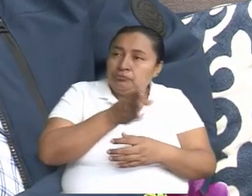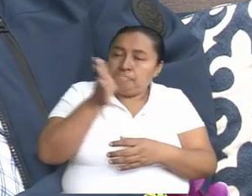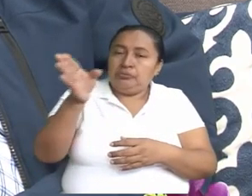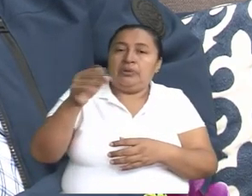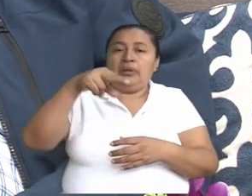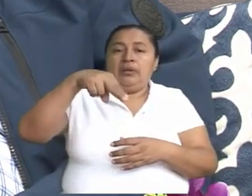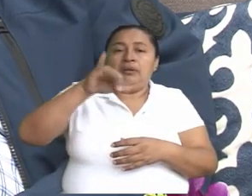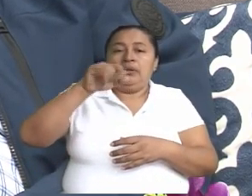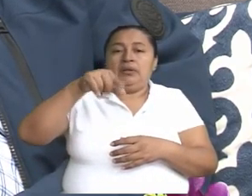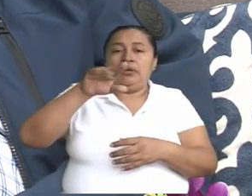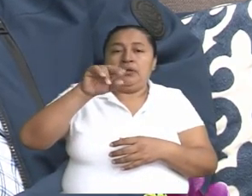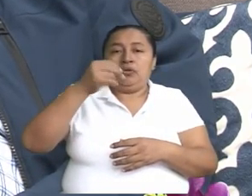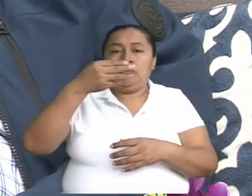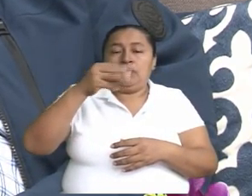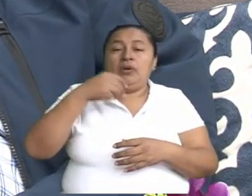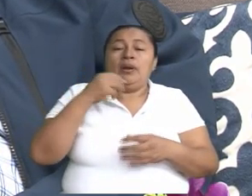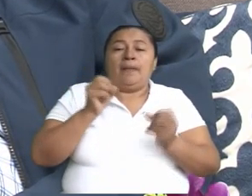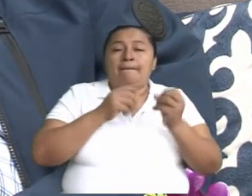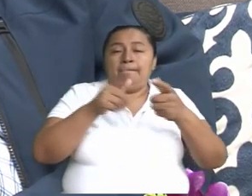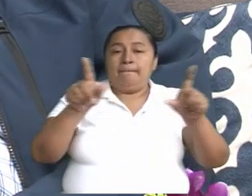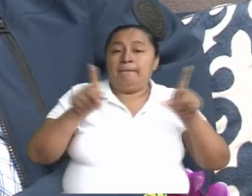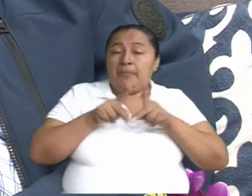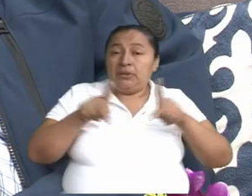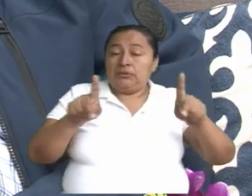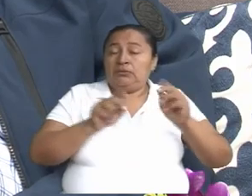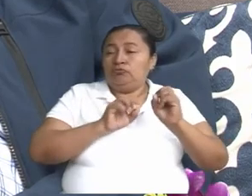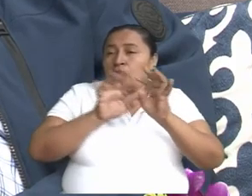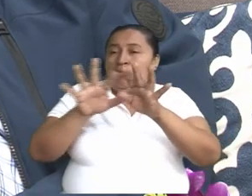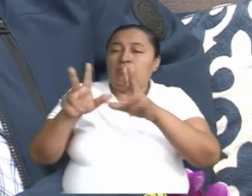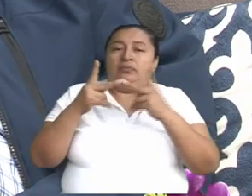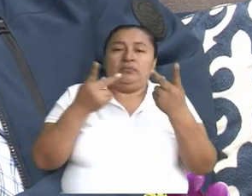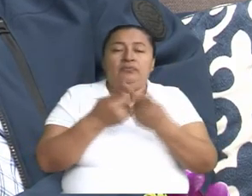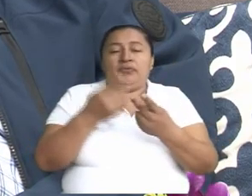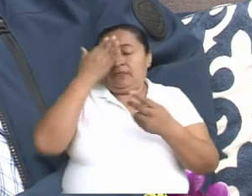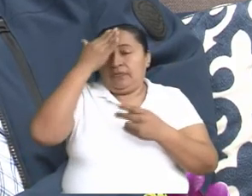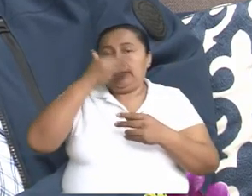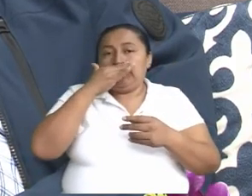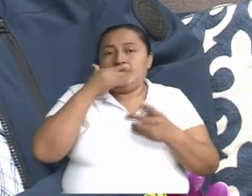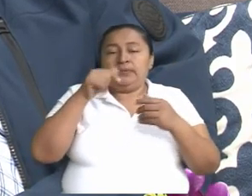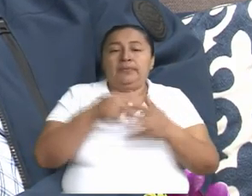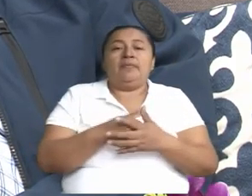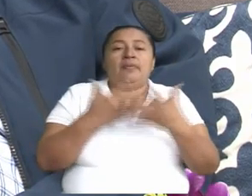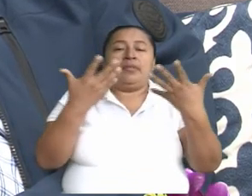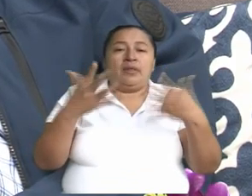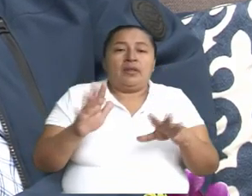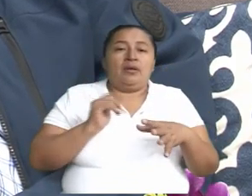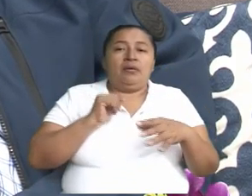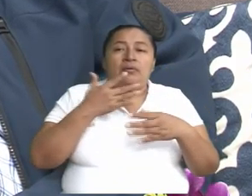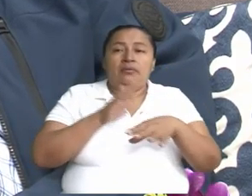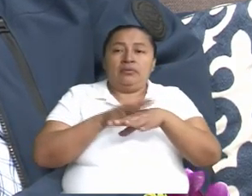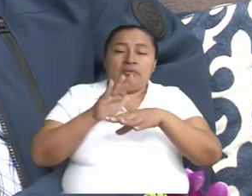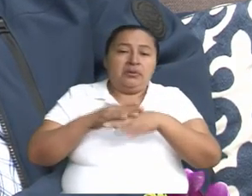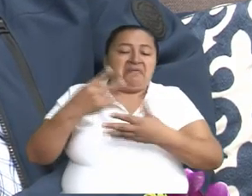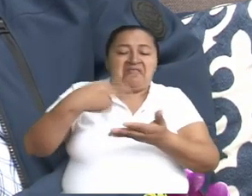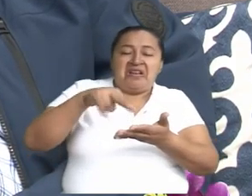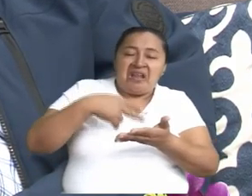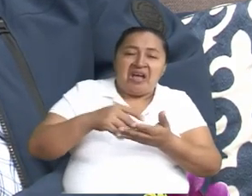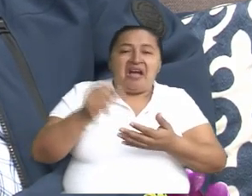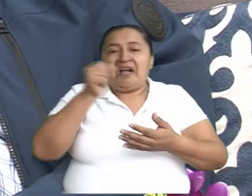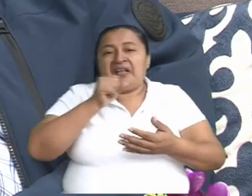A la plaza todo el pueblo, con el Frente Sandinista. ¿Eh? Ya a cantar, a bailar,